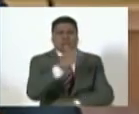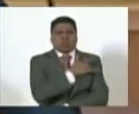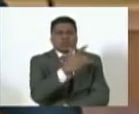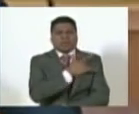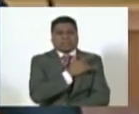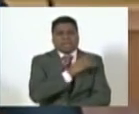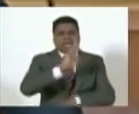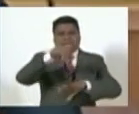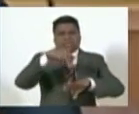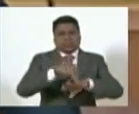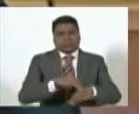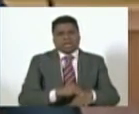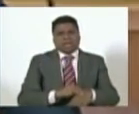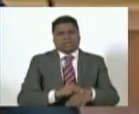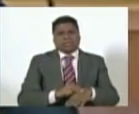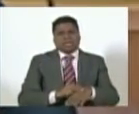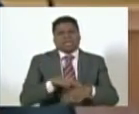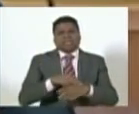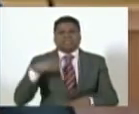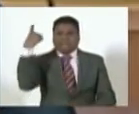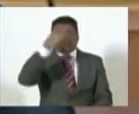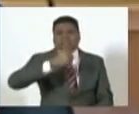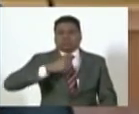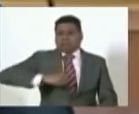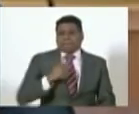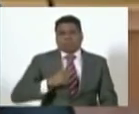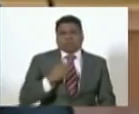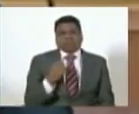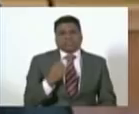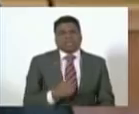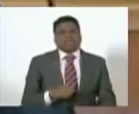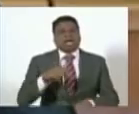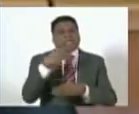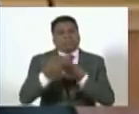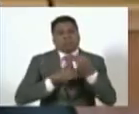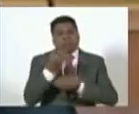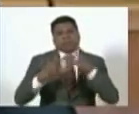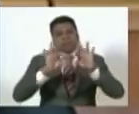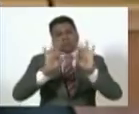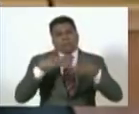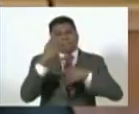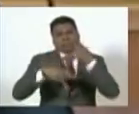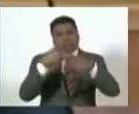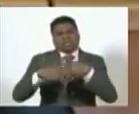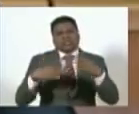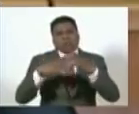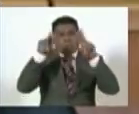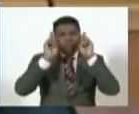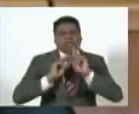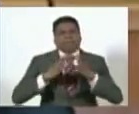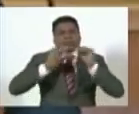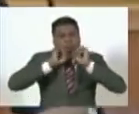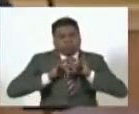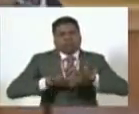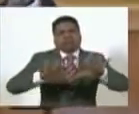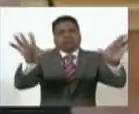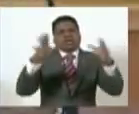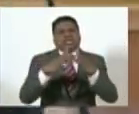Nacional Experimental de la Seguridad y acelerar este proceso de depuración y ampliación